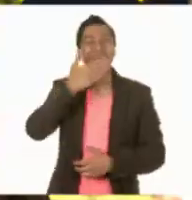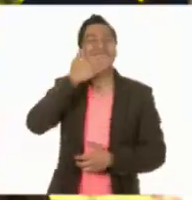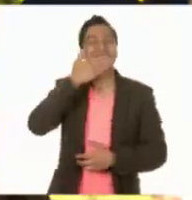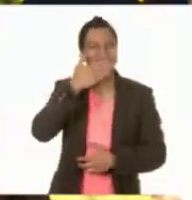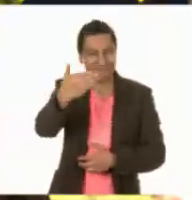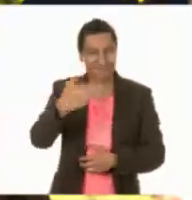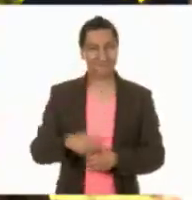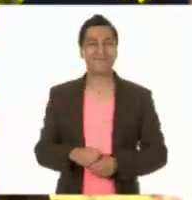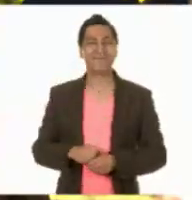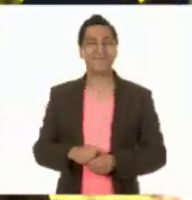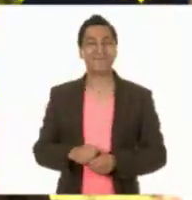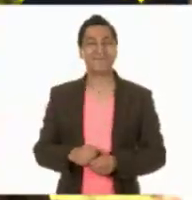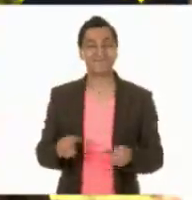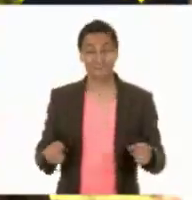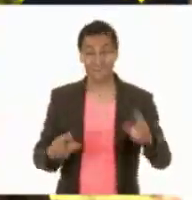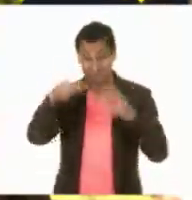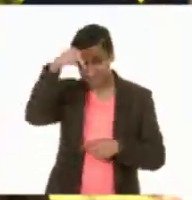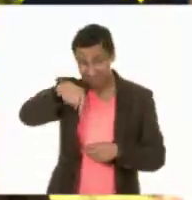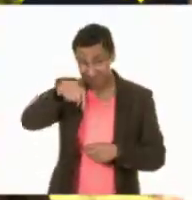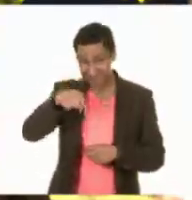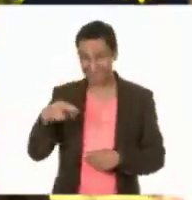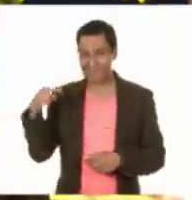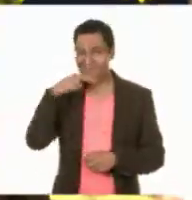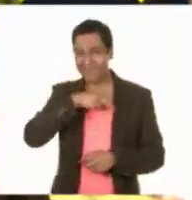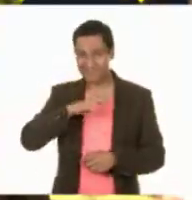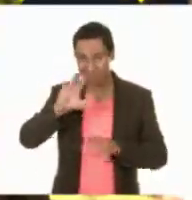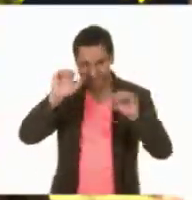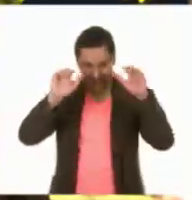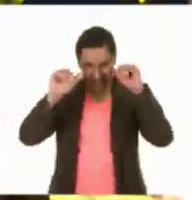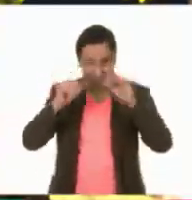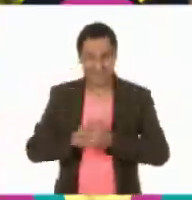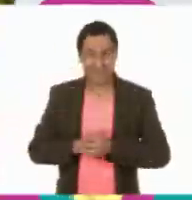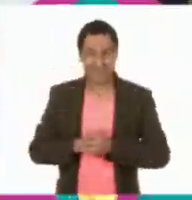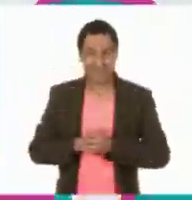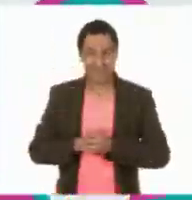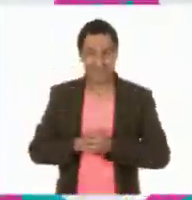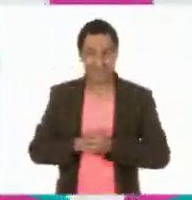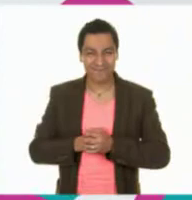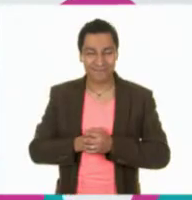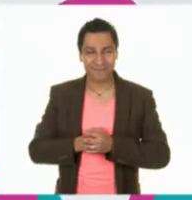¡Muy bien! ¡Nos vemos pronto!